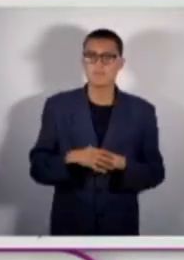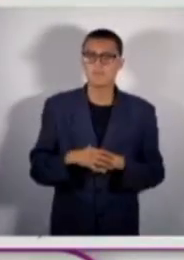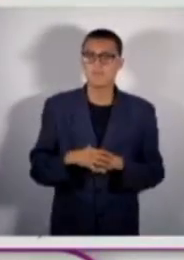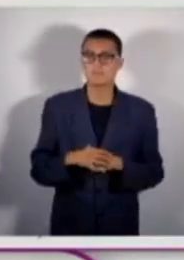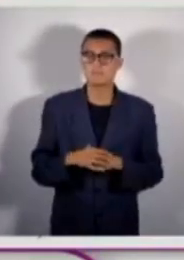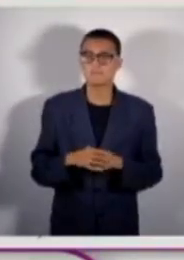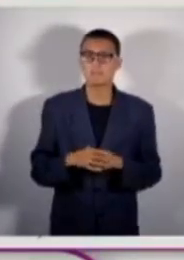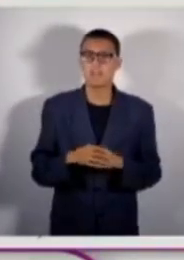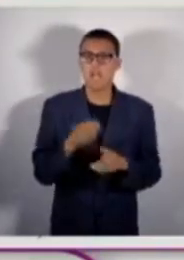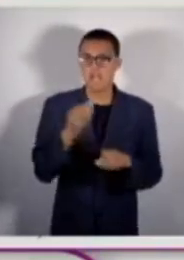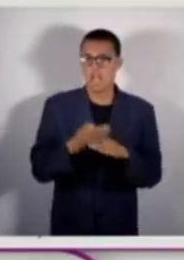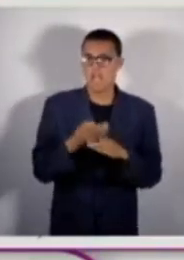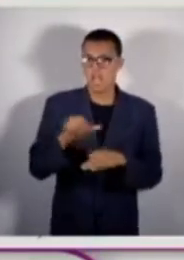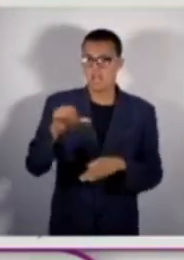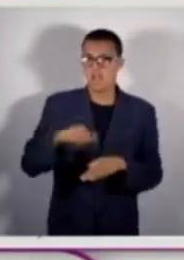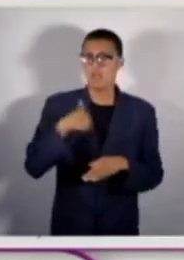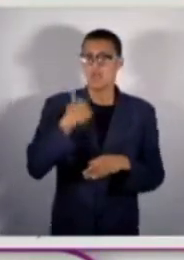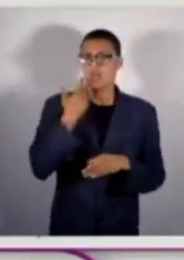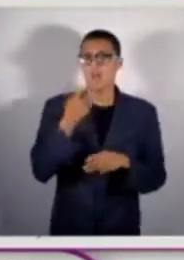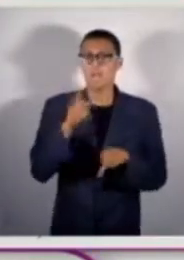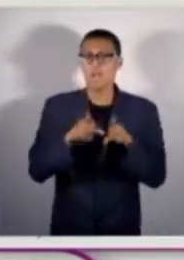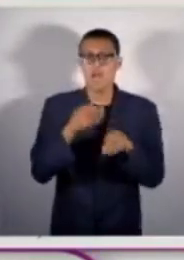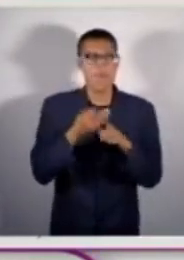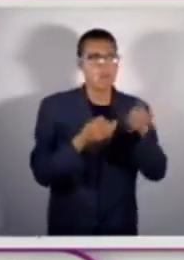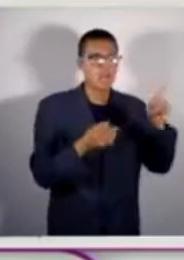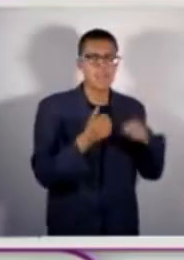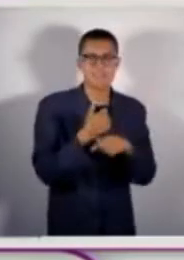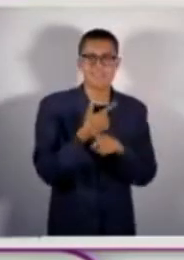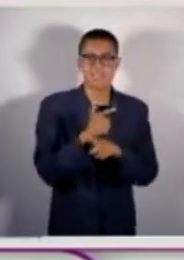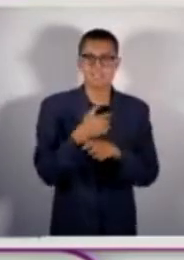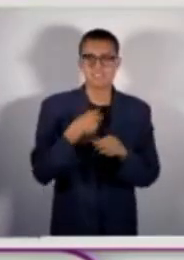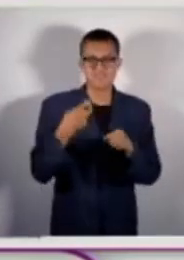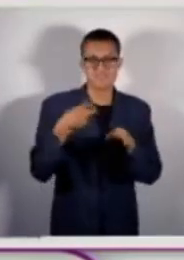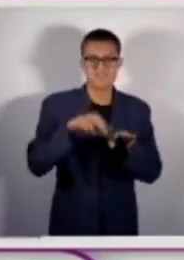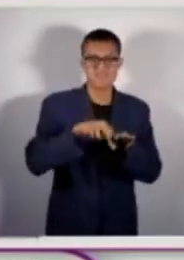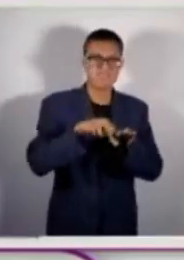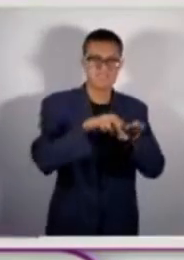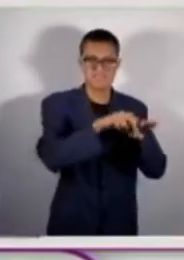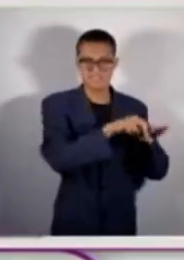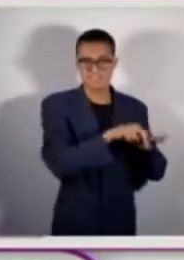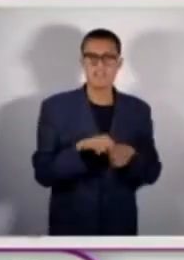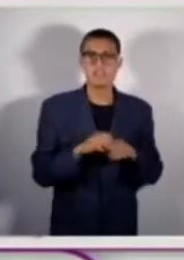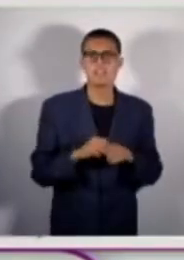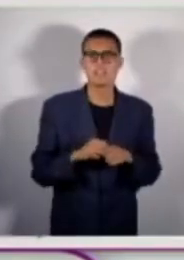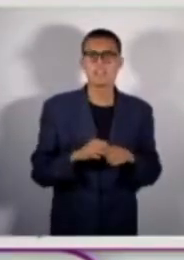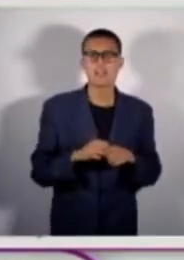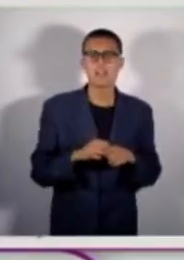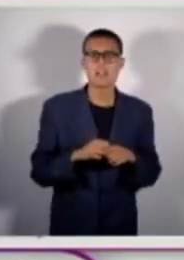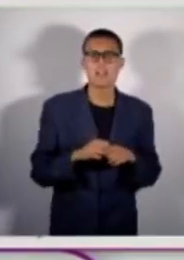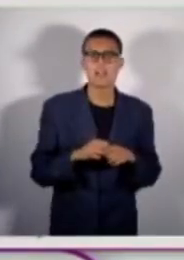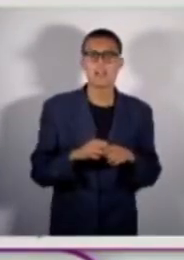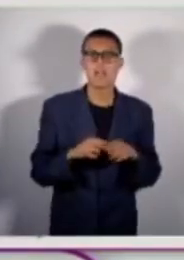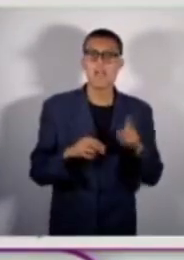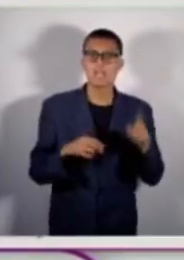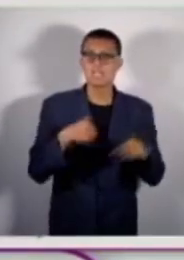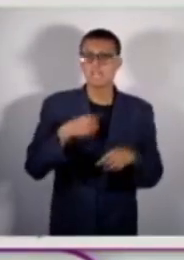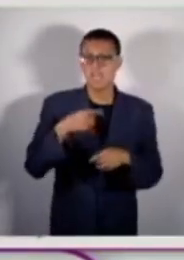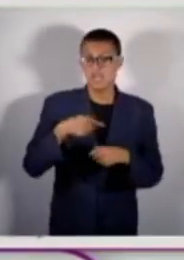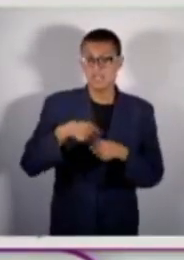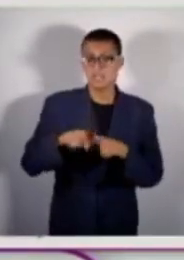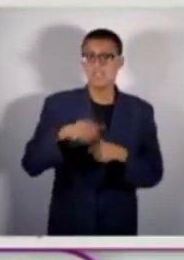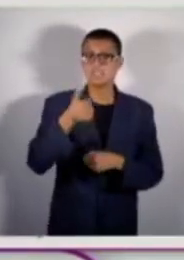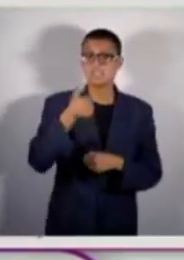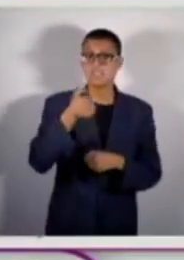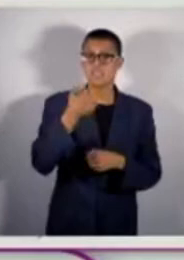permite. Aquí mismo pude yo platicar con un taxi que me vino a traer, mientras la batucada, quién sabe con quién hablaría. Este 6 de junio van a recibir 3